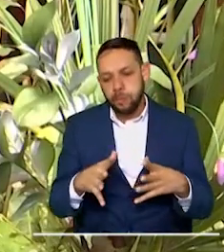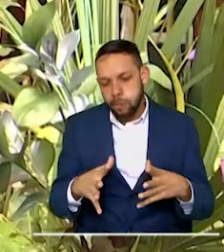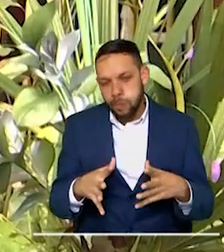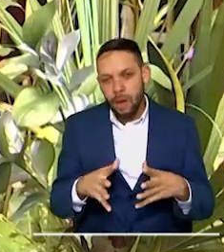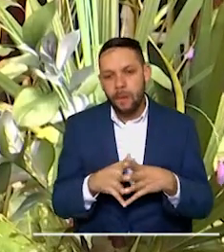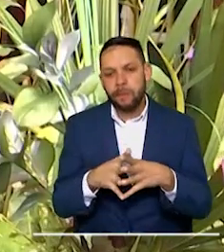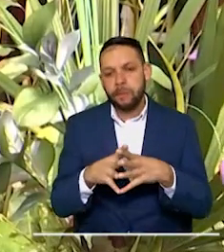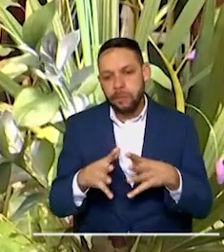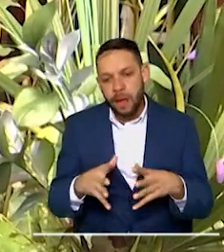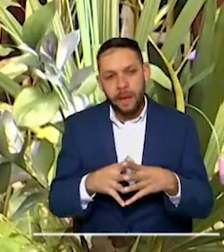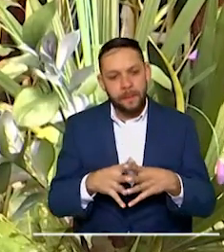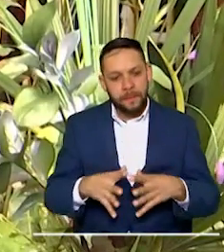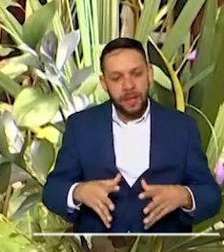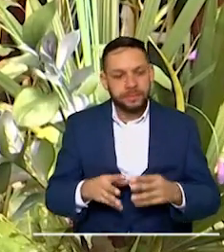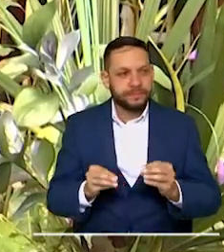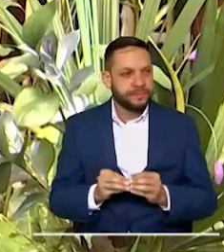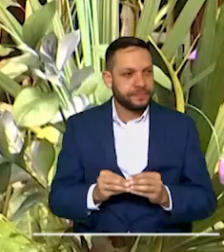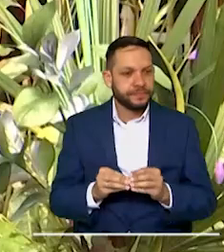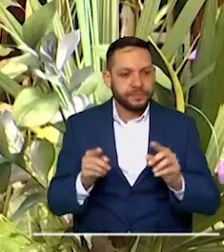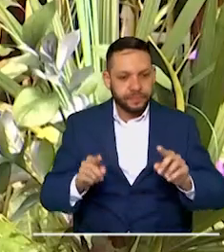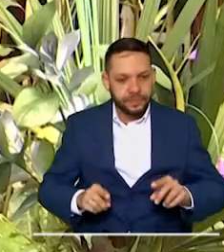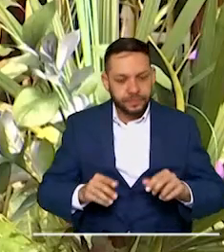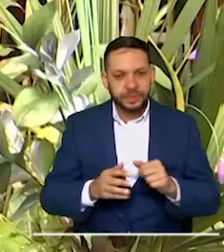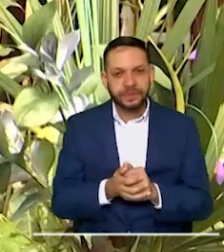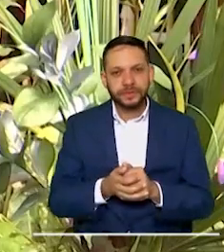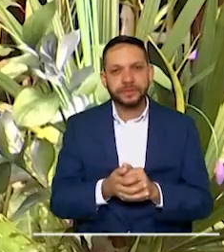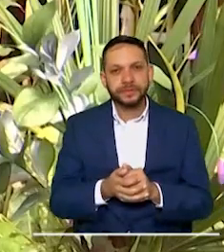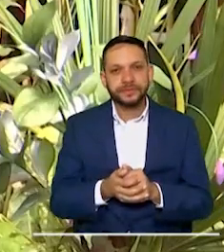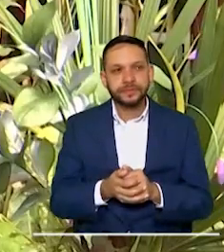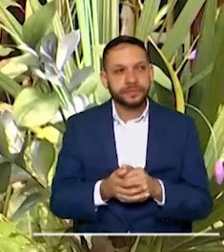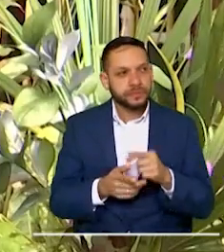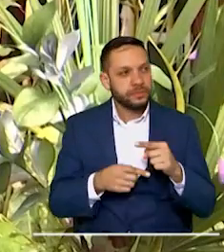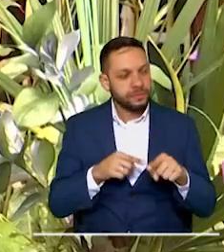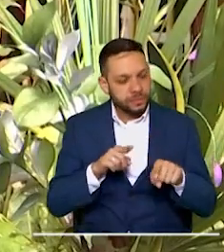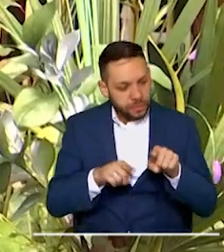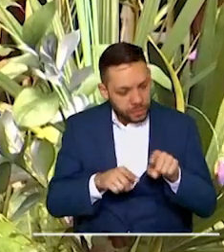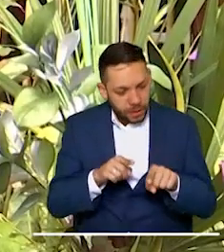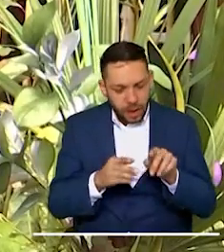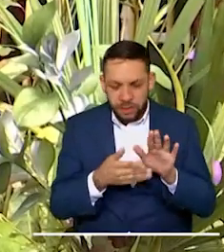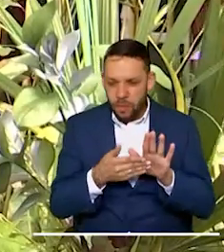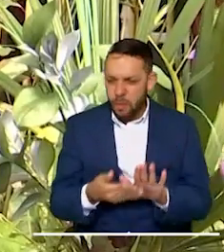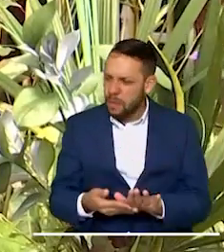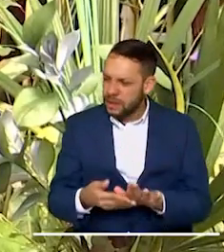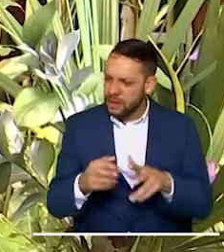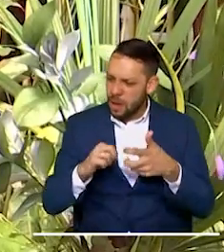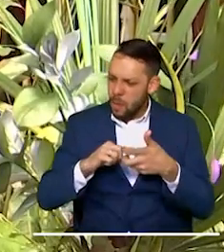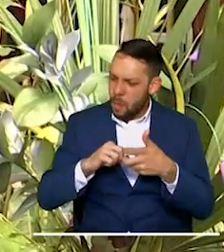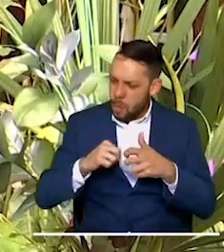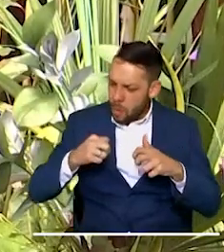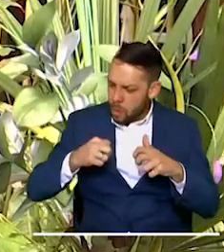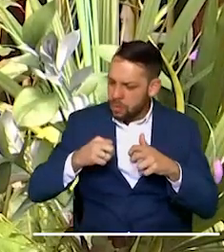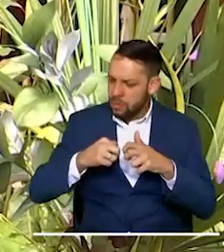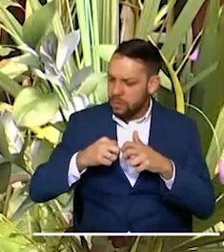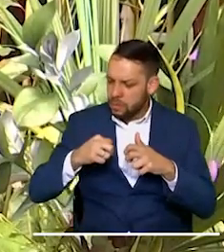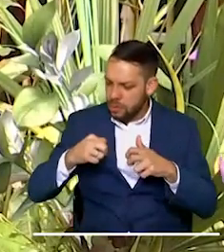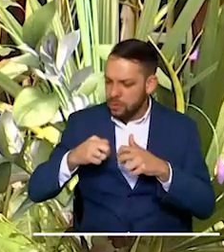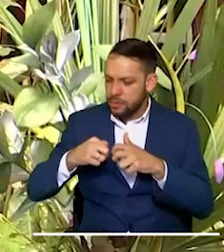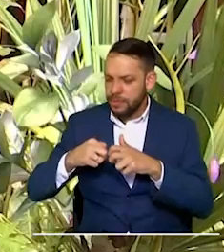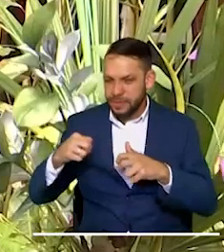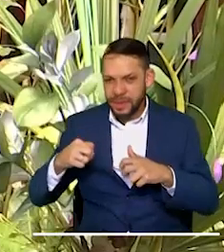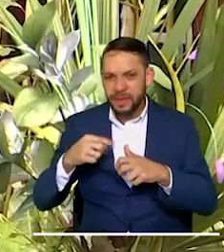drenaje de ambos riñones, podemos ver si está creciendo algún tipo de masa, podemos sospechar si la